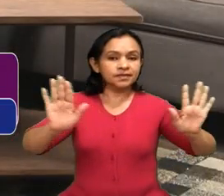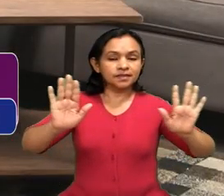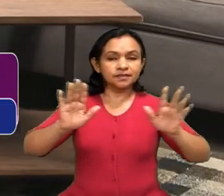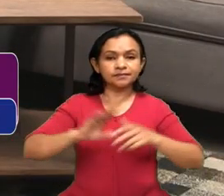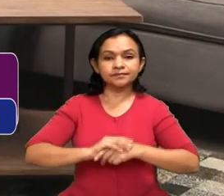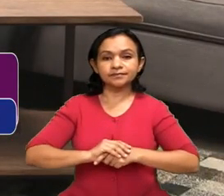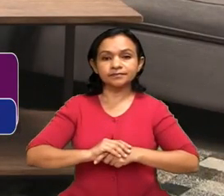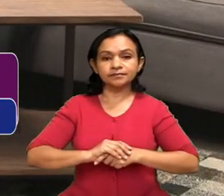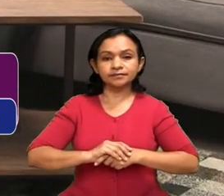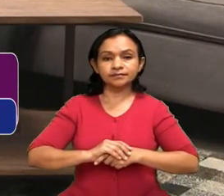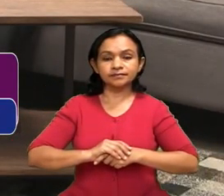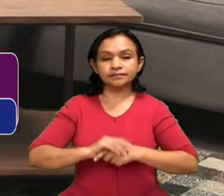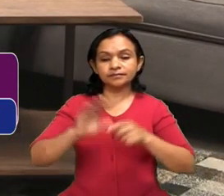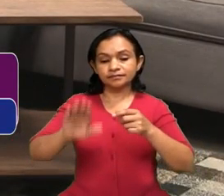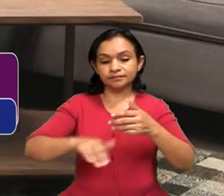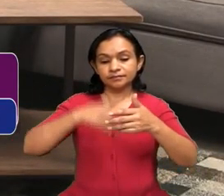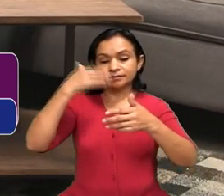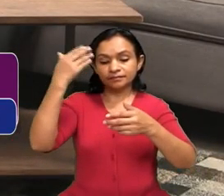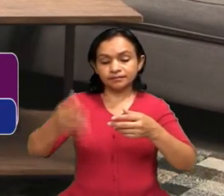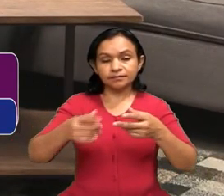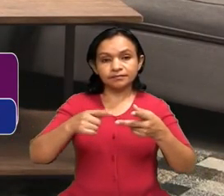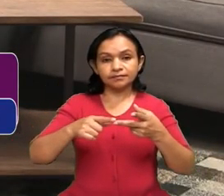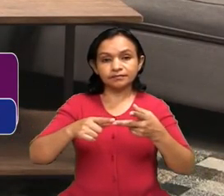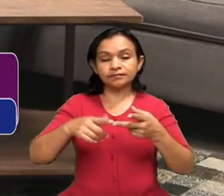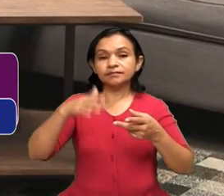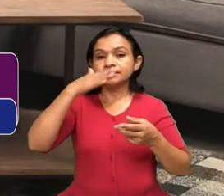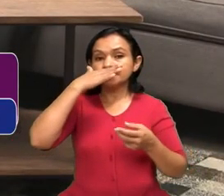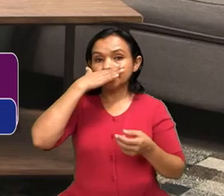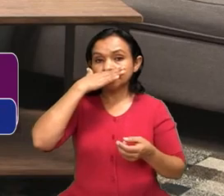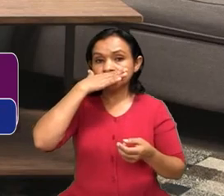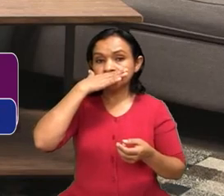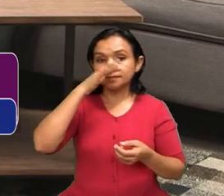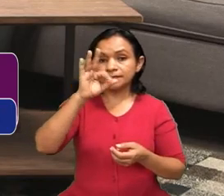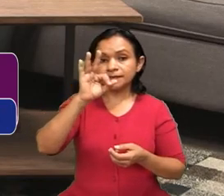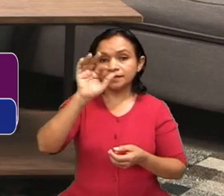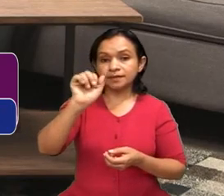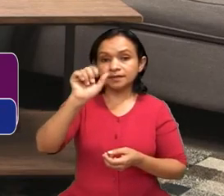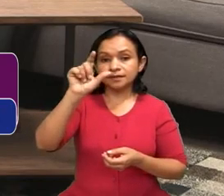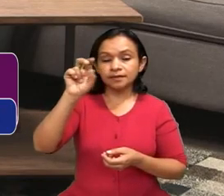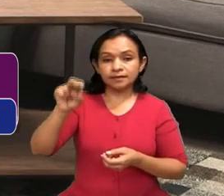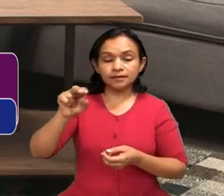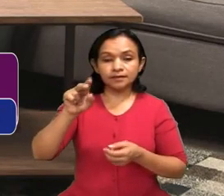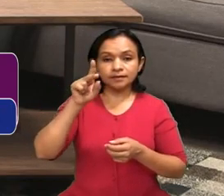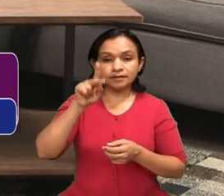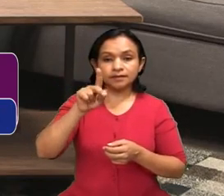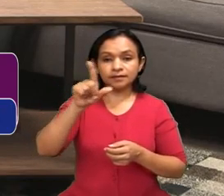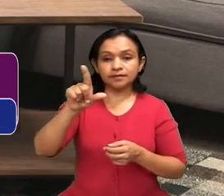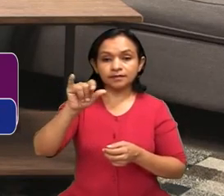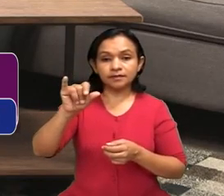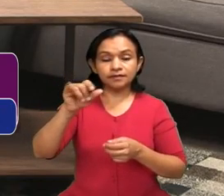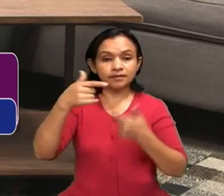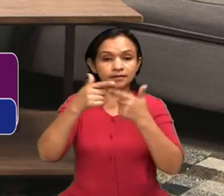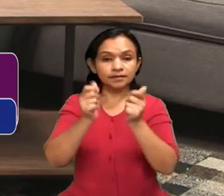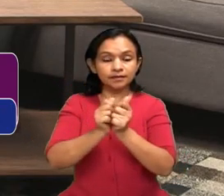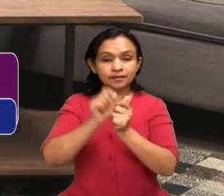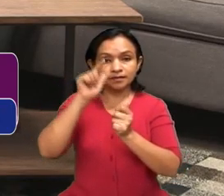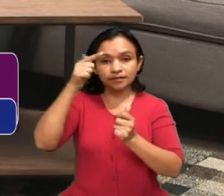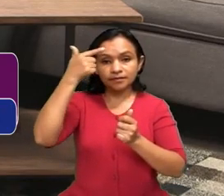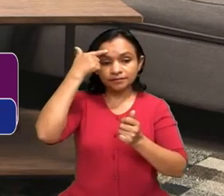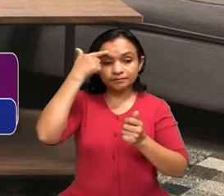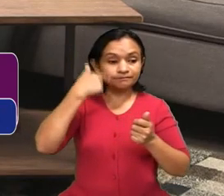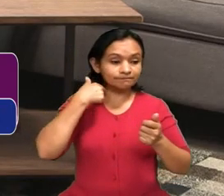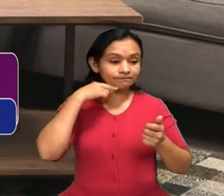Y después, cuando fueron el Frente Sandinista, varias gente del PRI se van